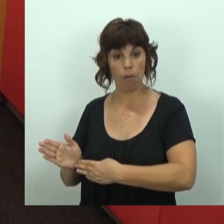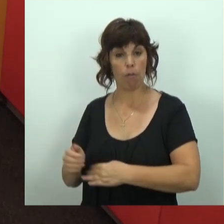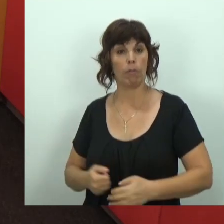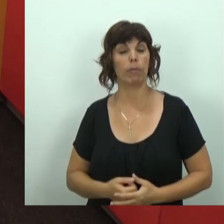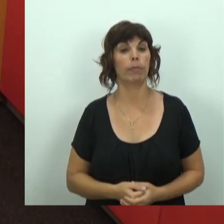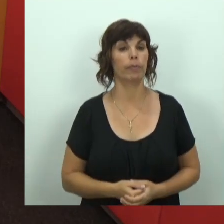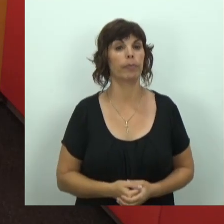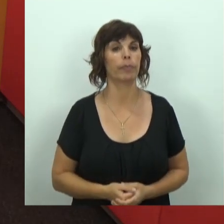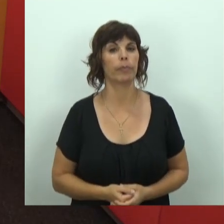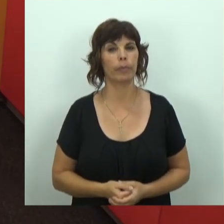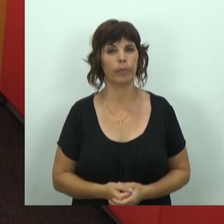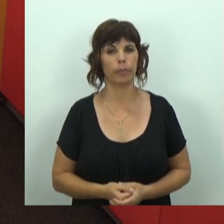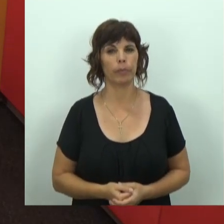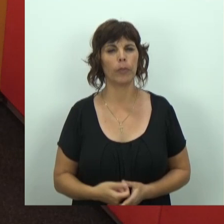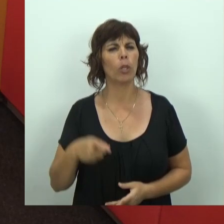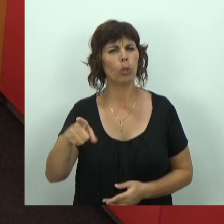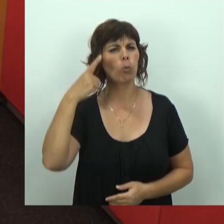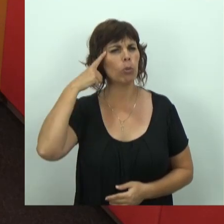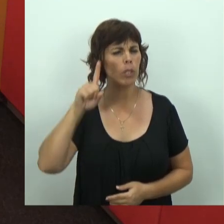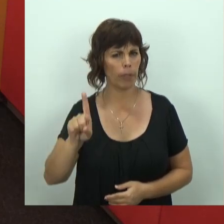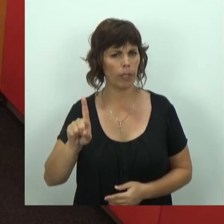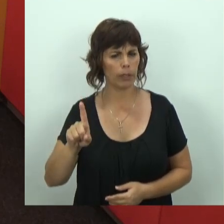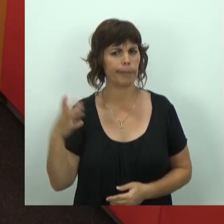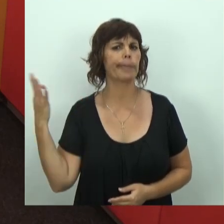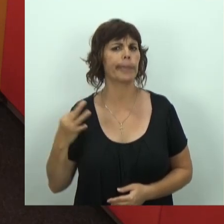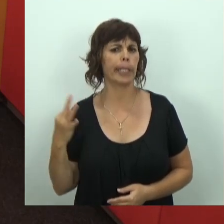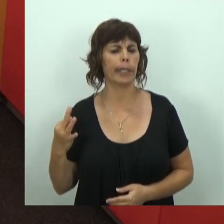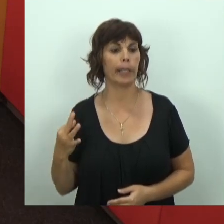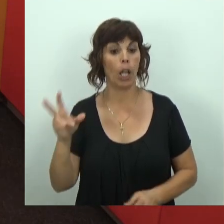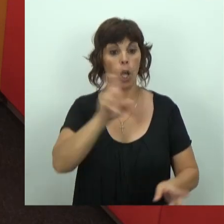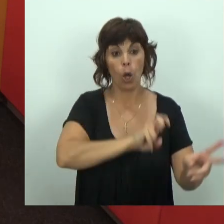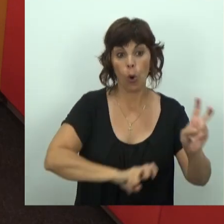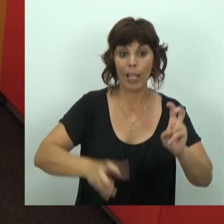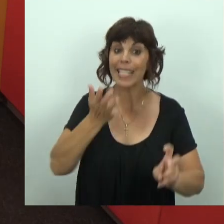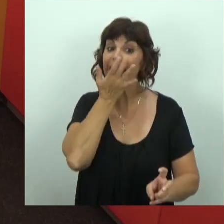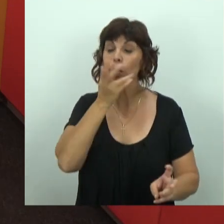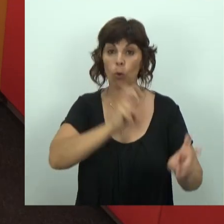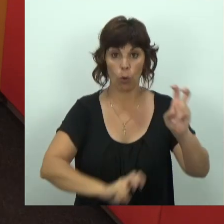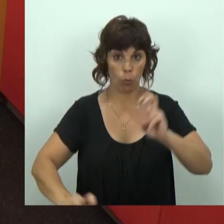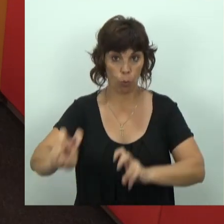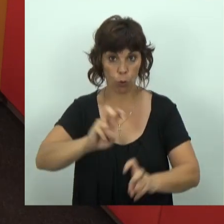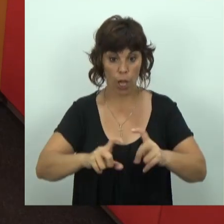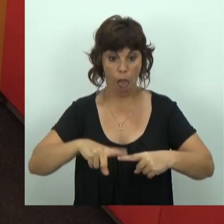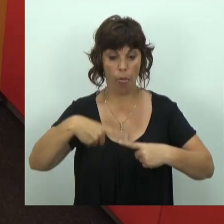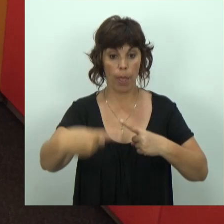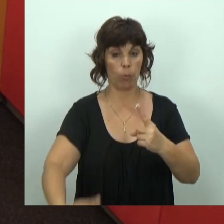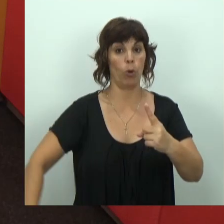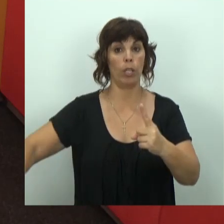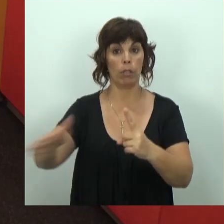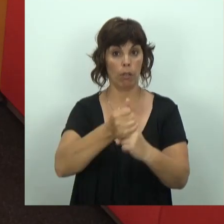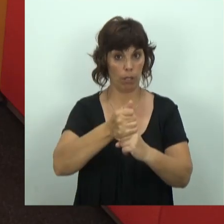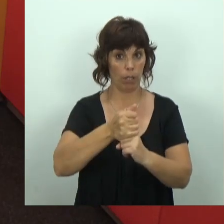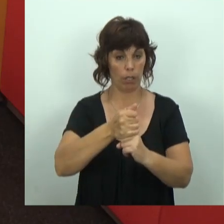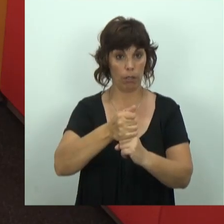¿Sabías que esa palabra buscad y hallaréis, esa palabra